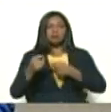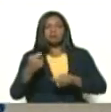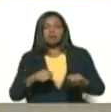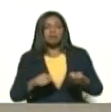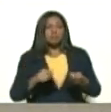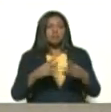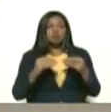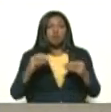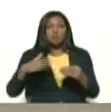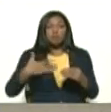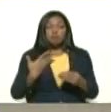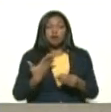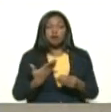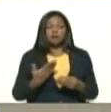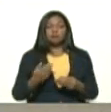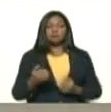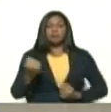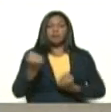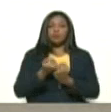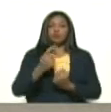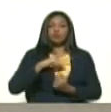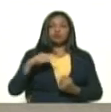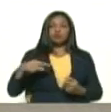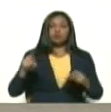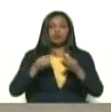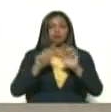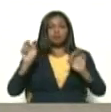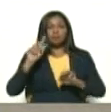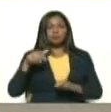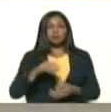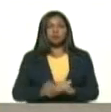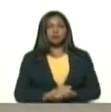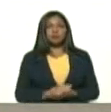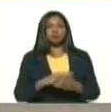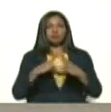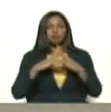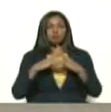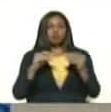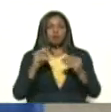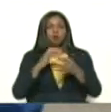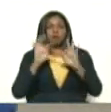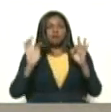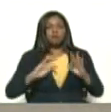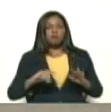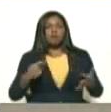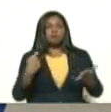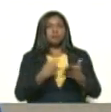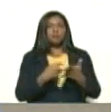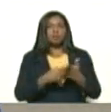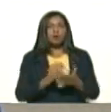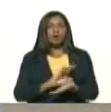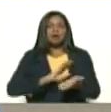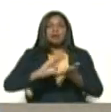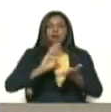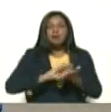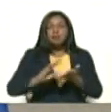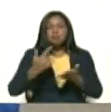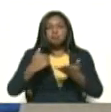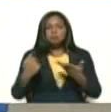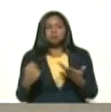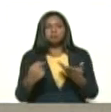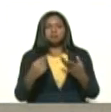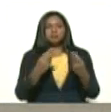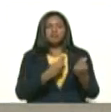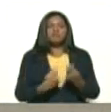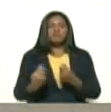todos pueden contar con nuestro apoyo para moratoria de pagos, para crédito, para financiamiento,